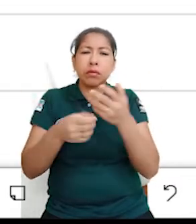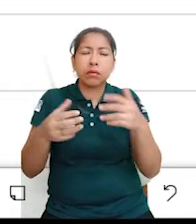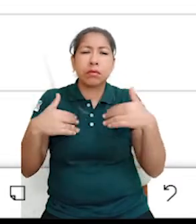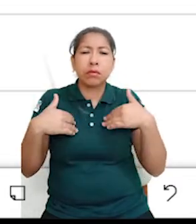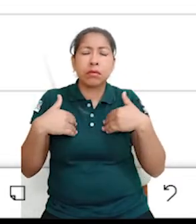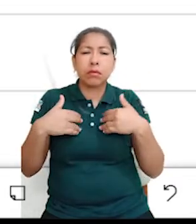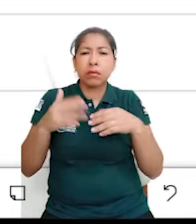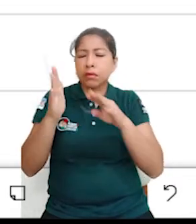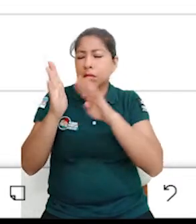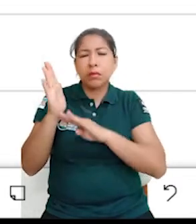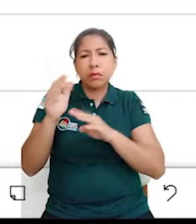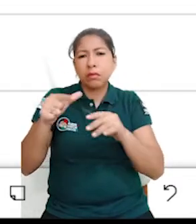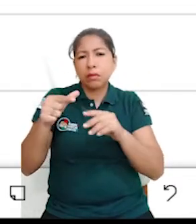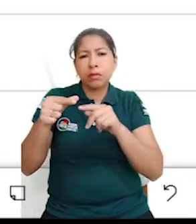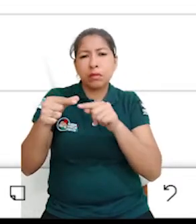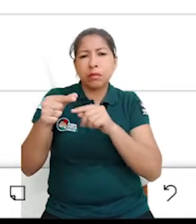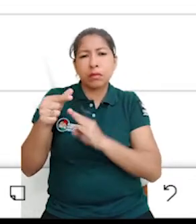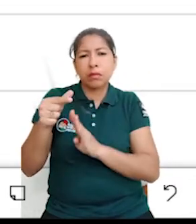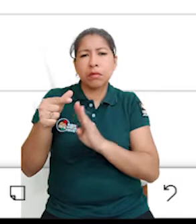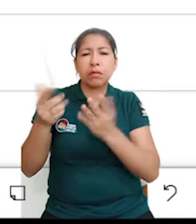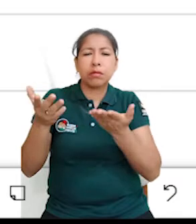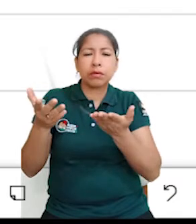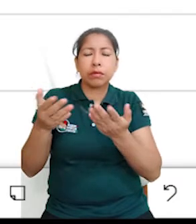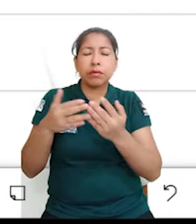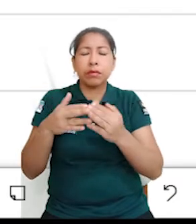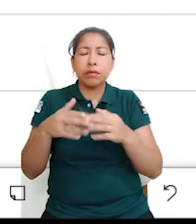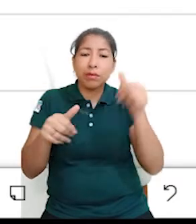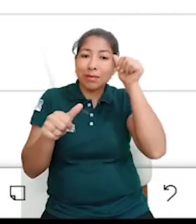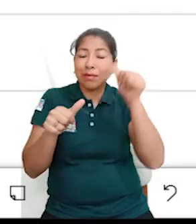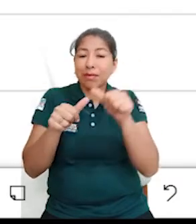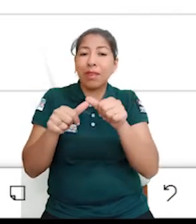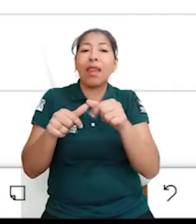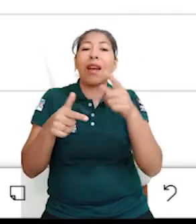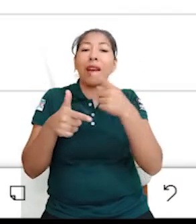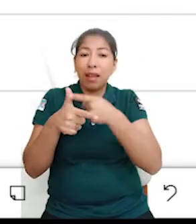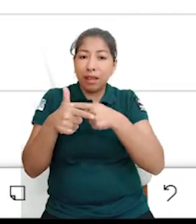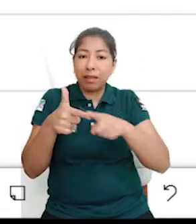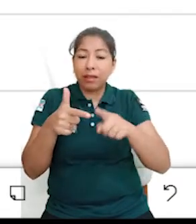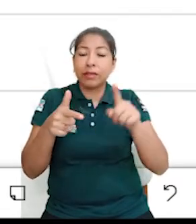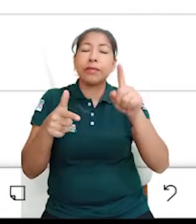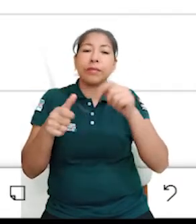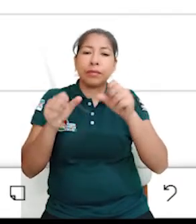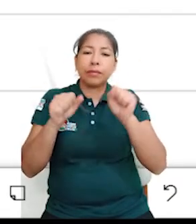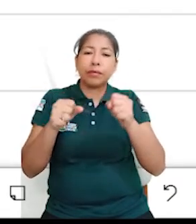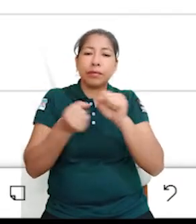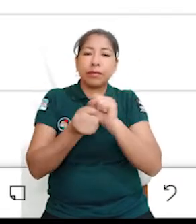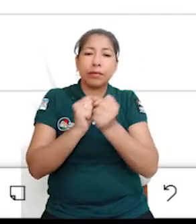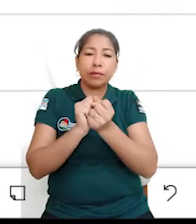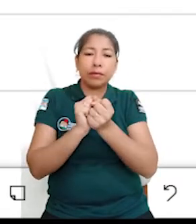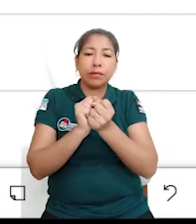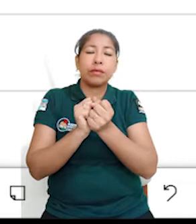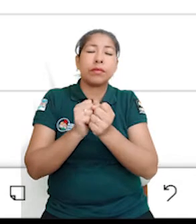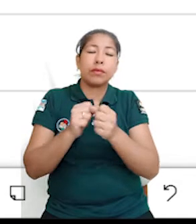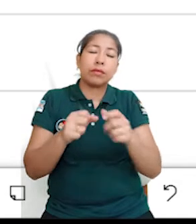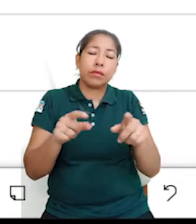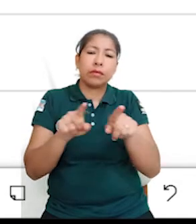Pues provienen del logaritmo de un cociente. También tenemos que observar que delante del primer logaritmo hay un producto, es decir,